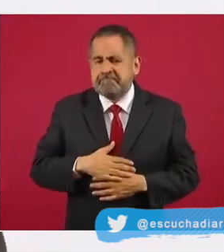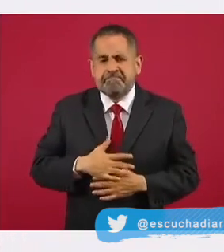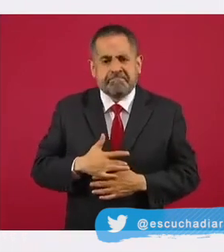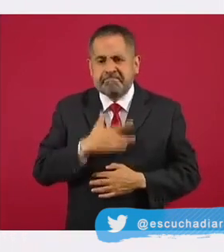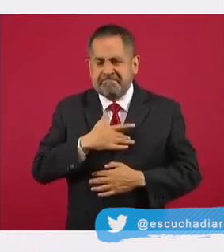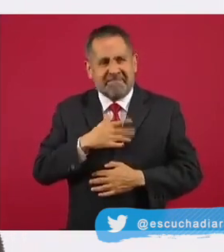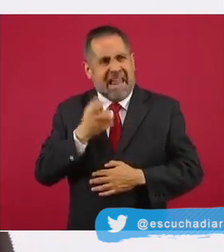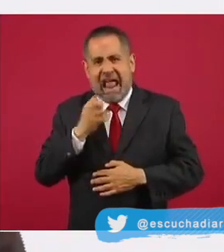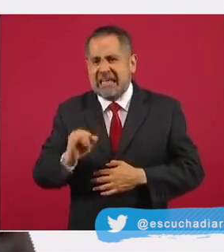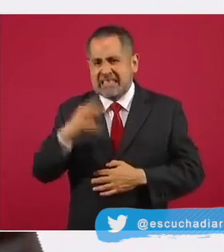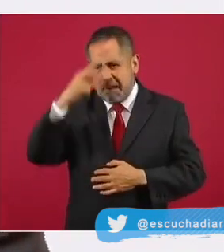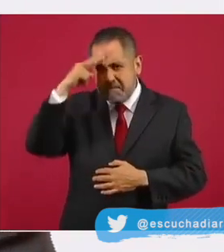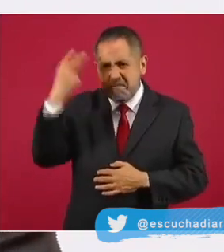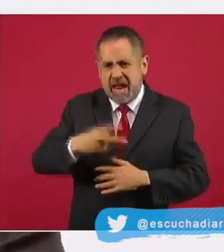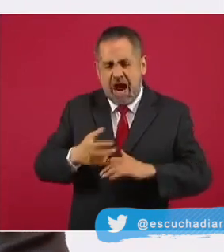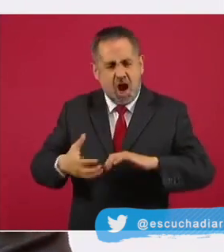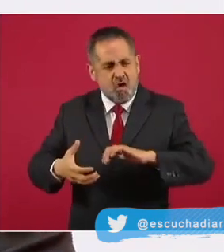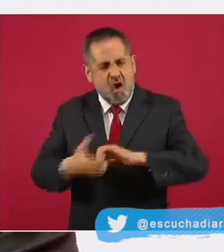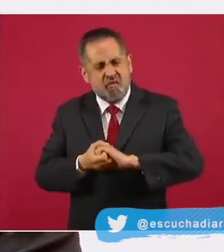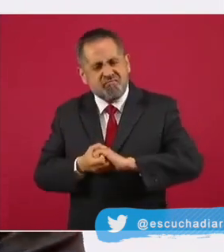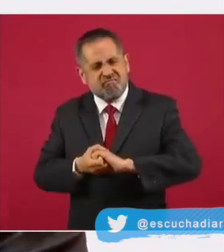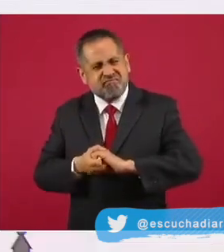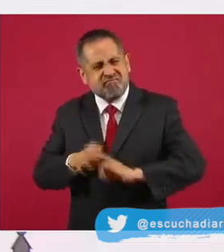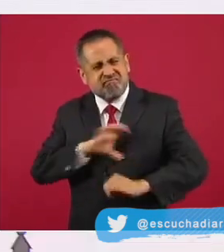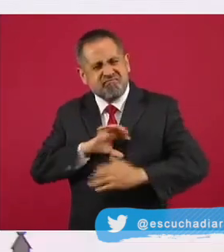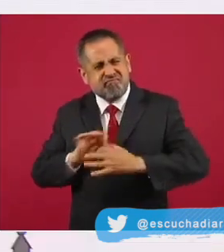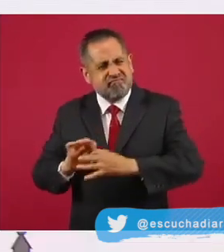extraordinaria fraternidad del pueblo de México.